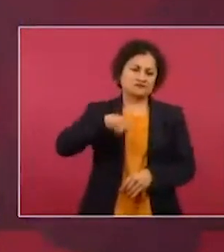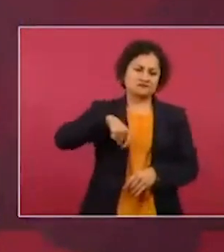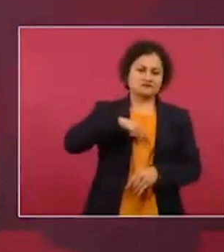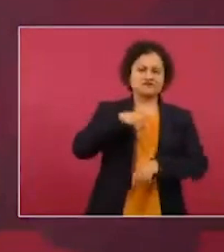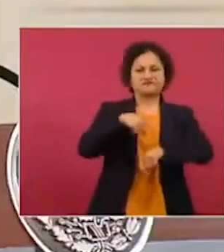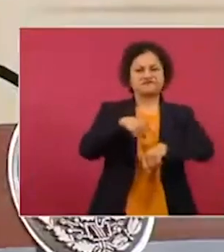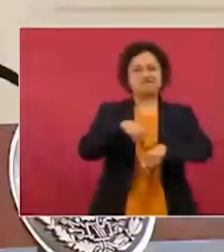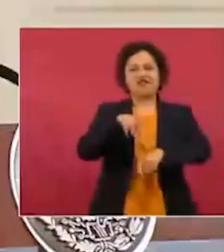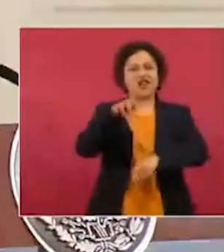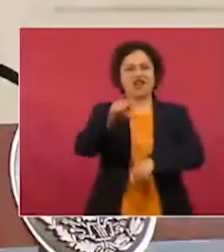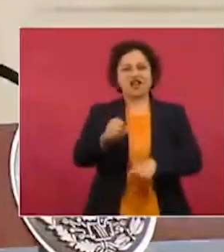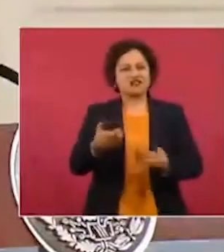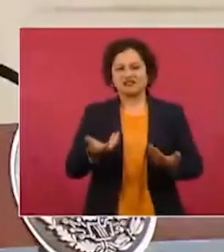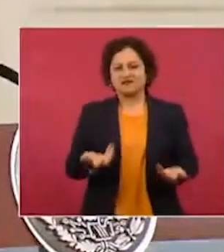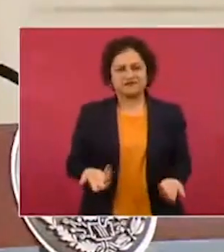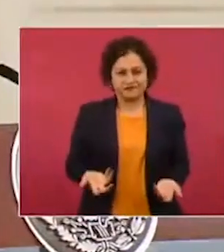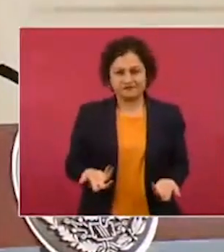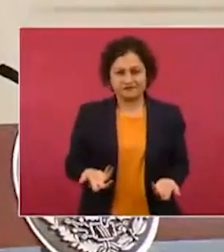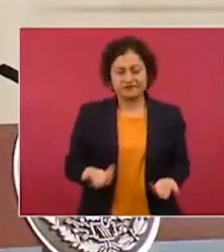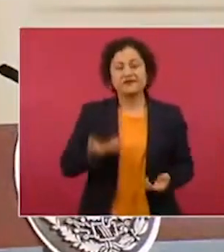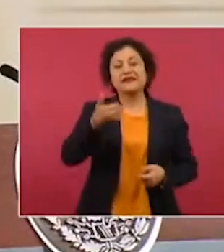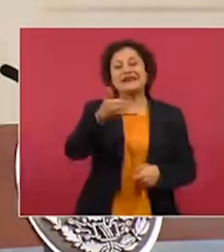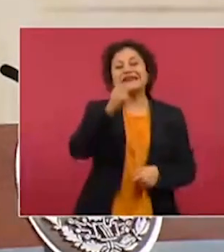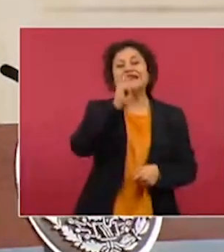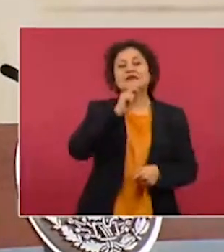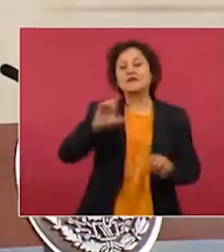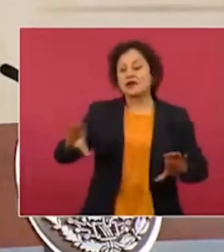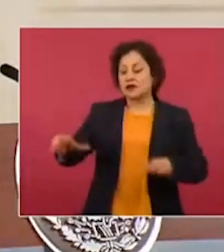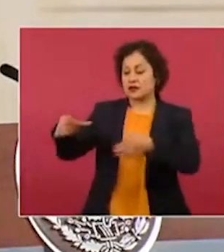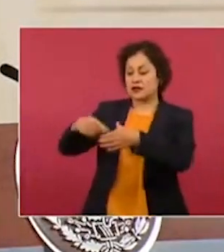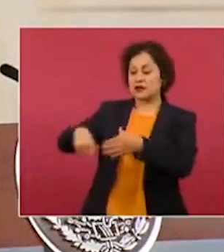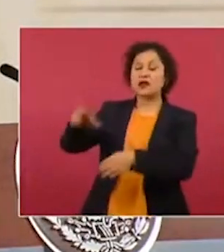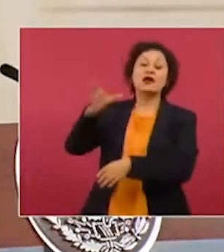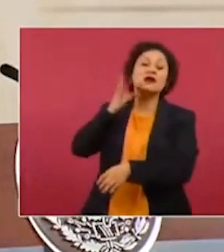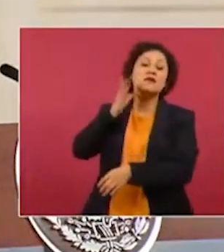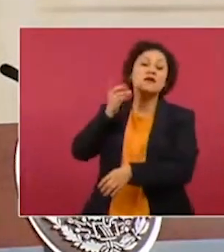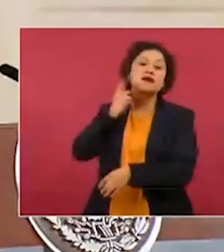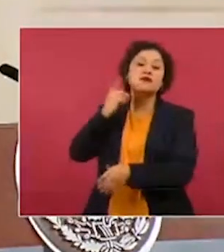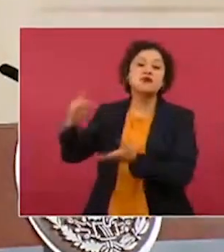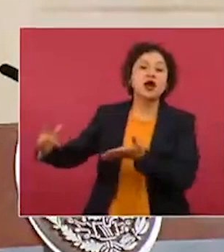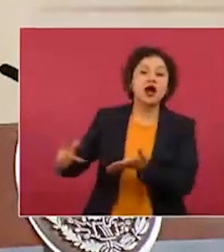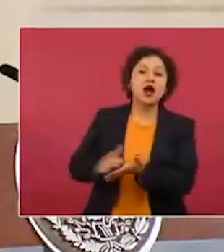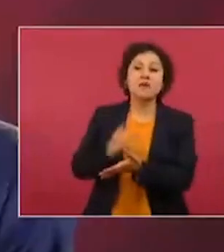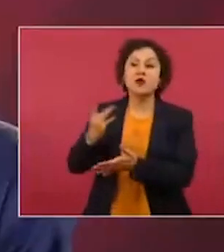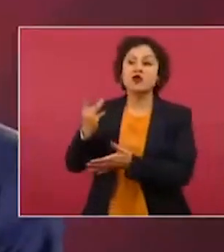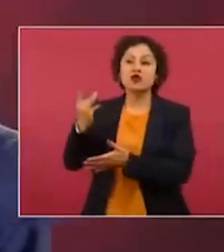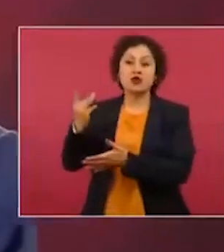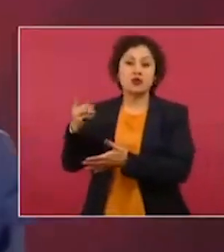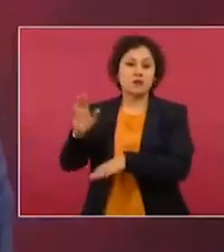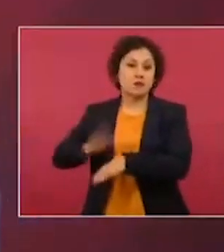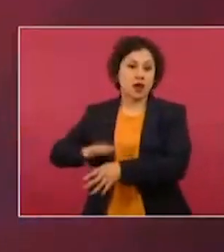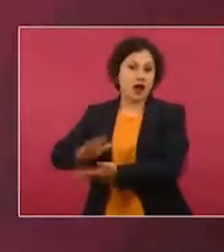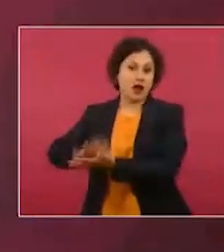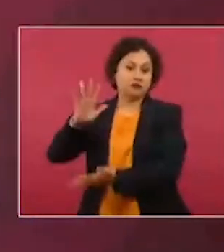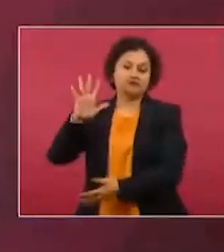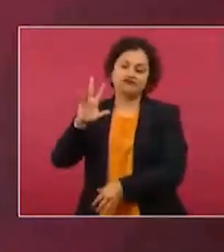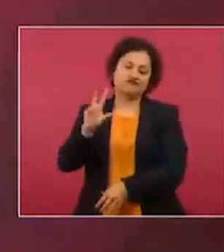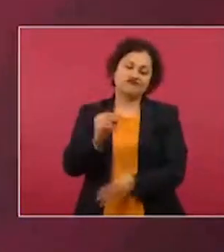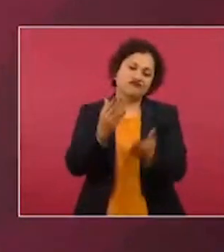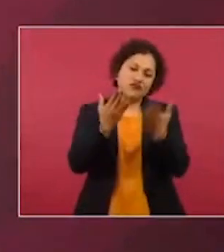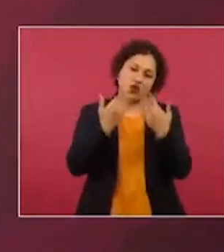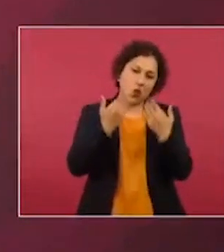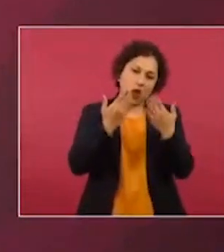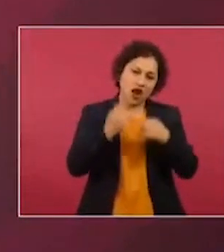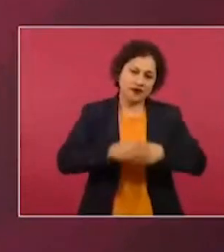y regresando al tema de los datos económicos también un tema muy importante que anuncia el presidente López Obrador es que va a buscar hacer